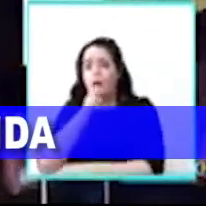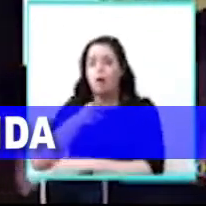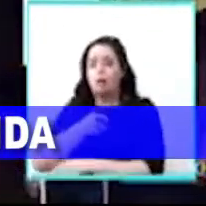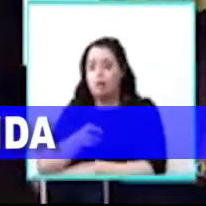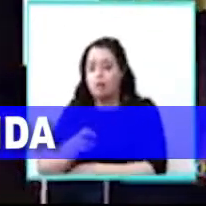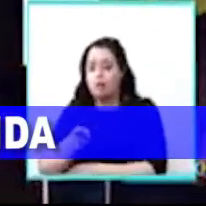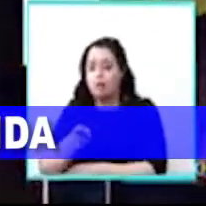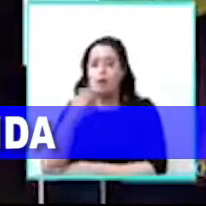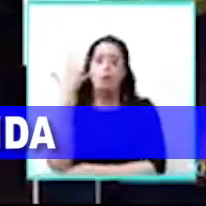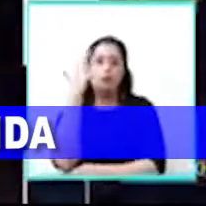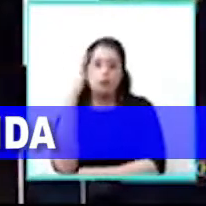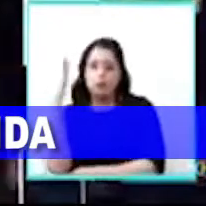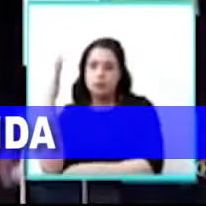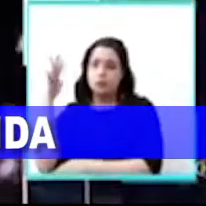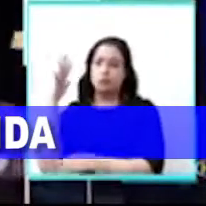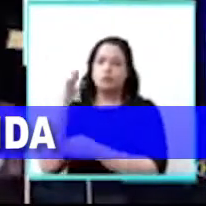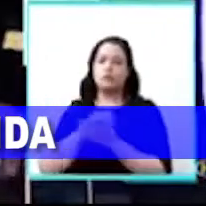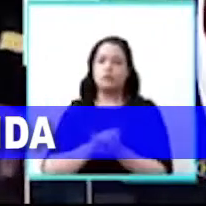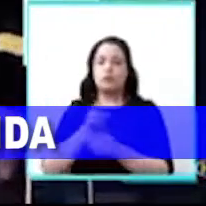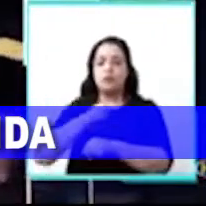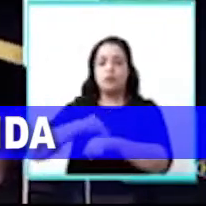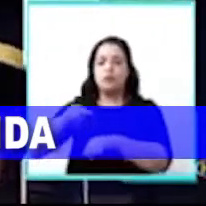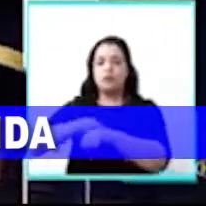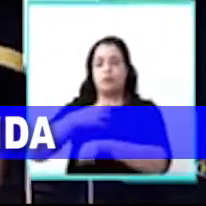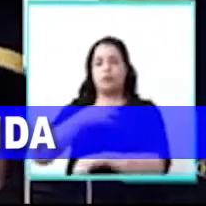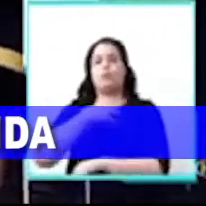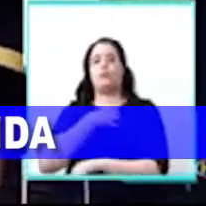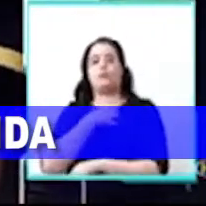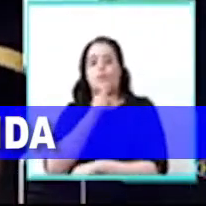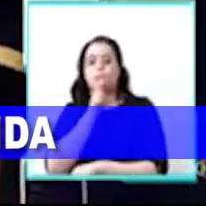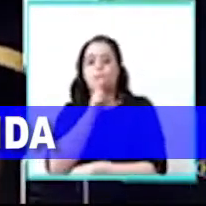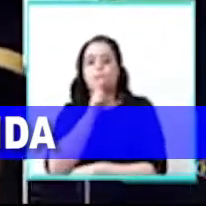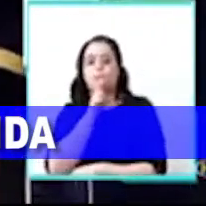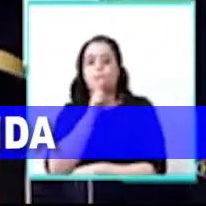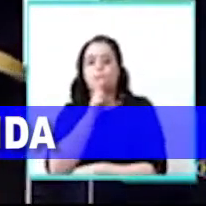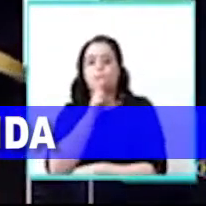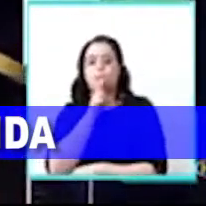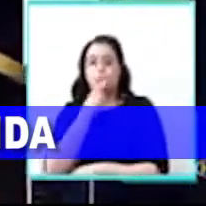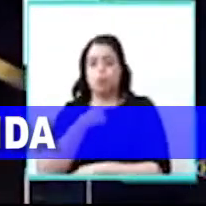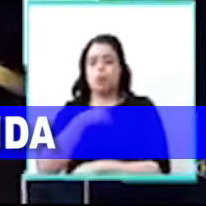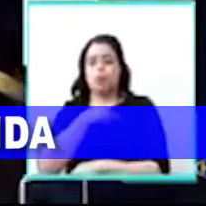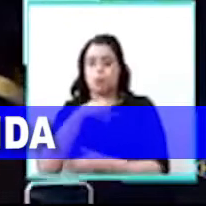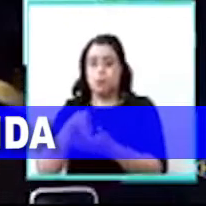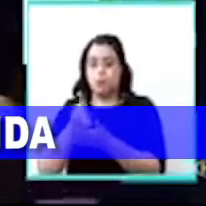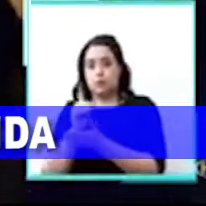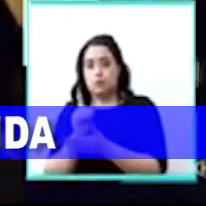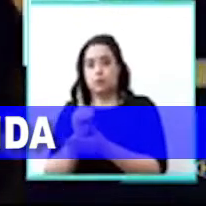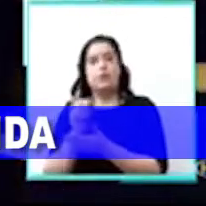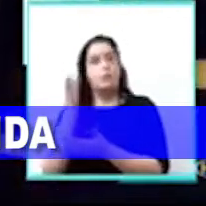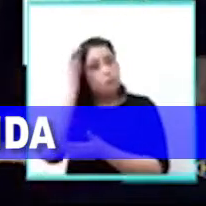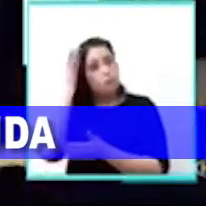y nuestros bienes comunes y de la naturaleza, así como nuestros derechos como